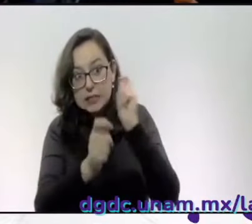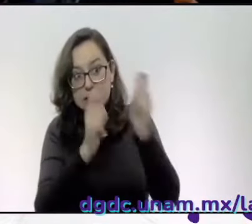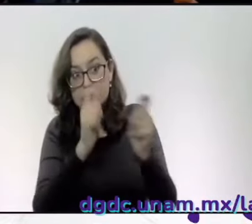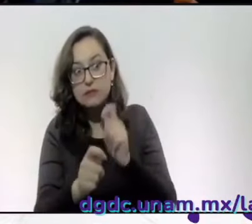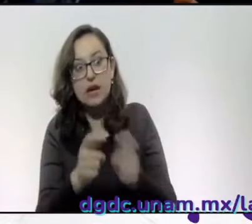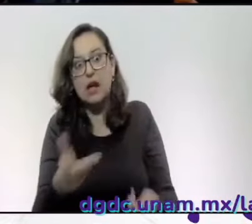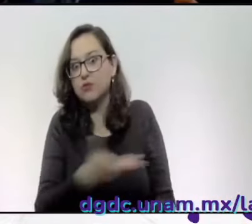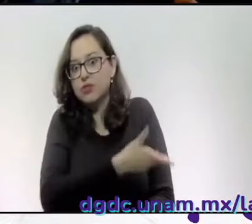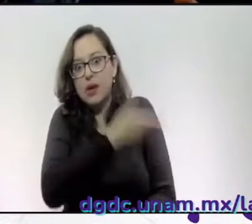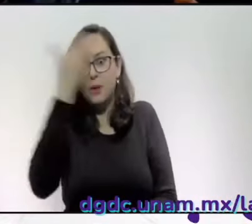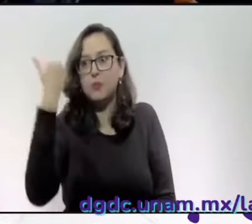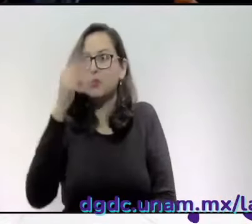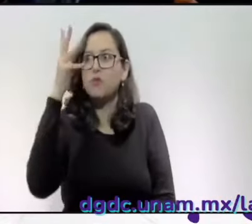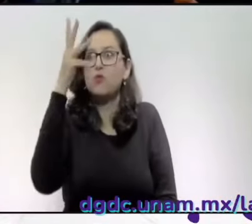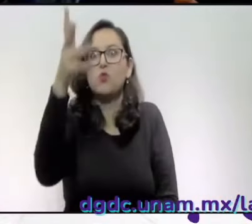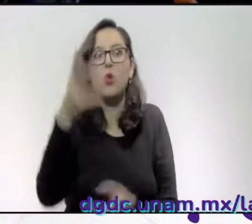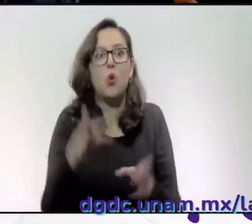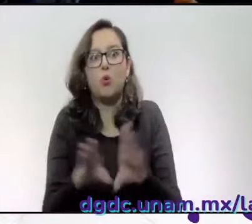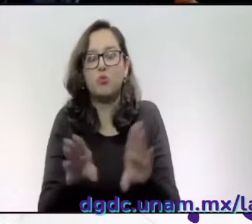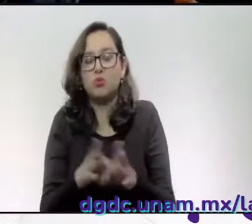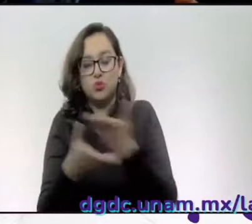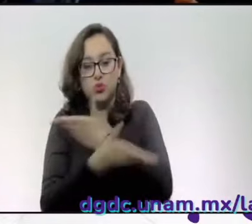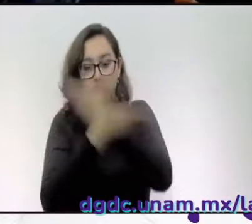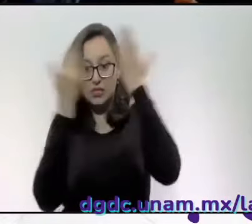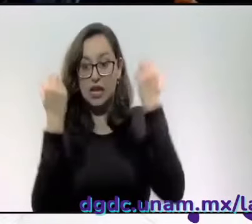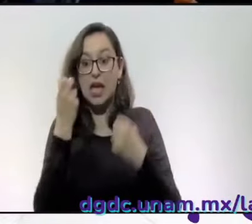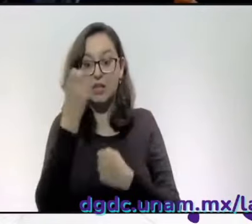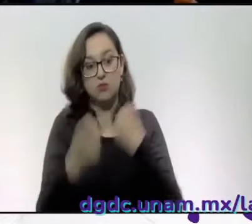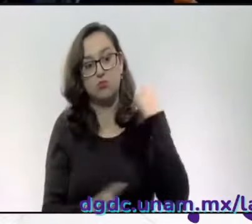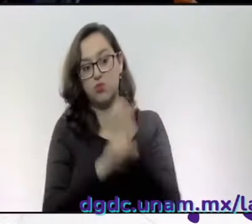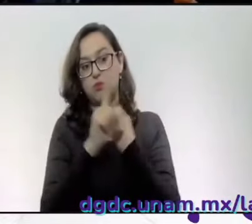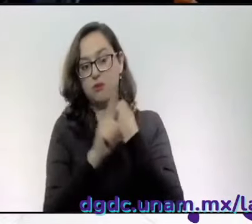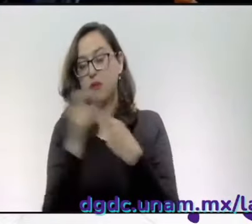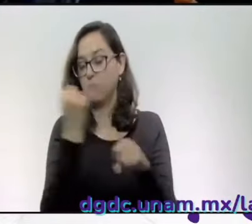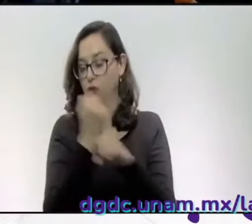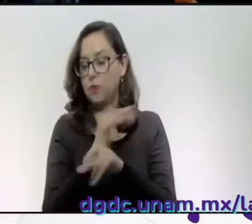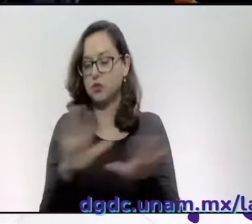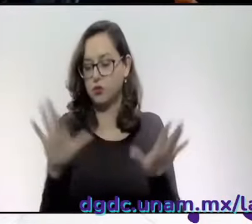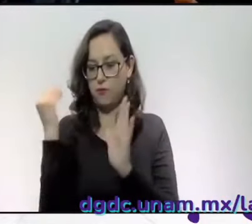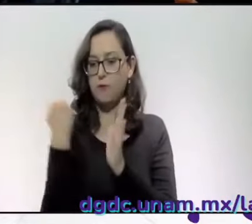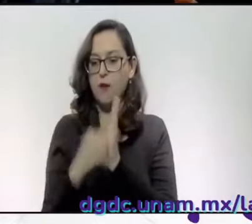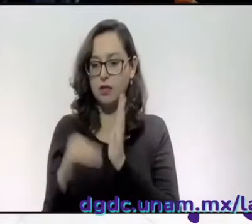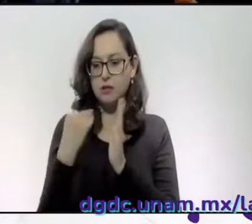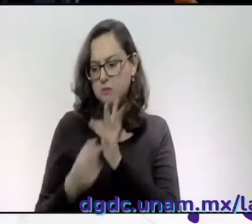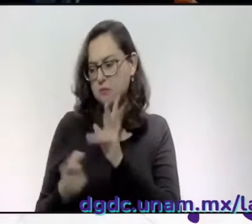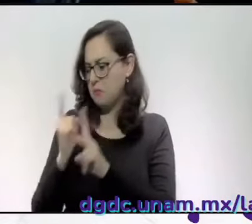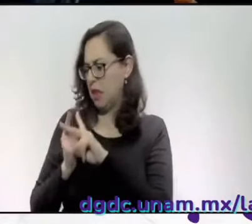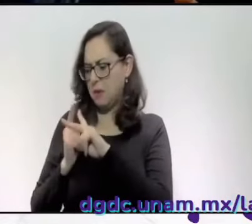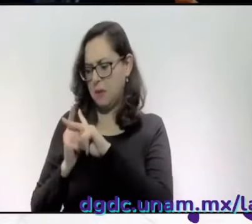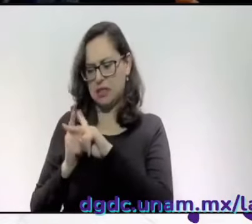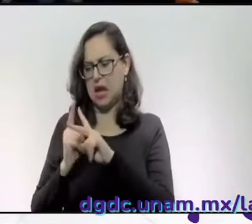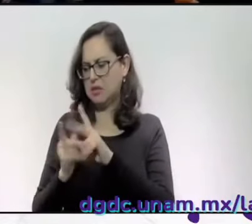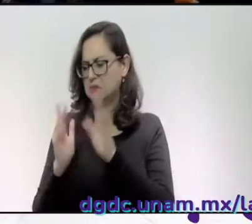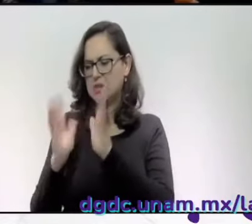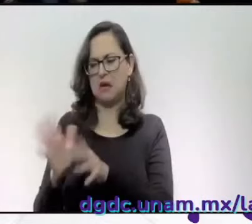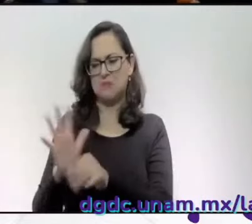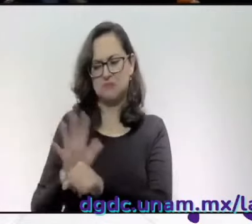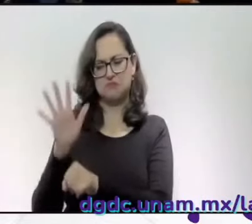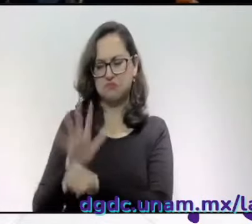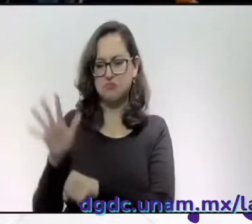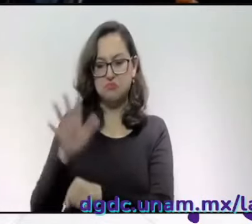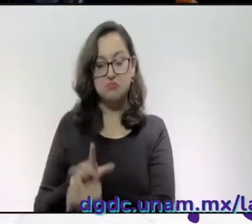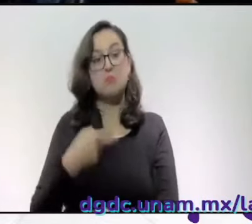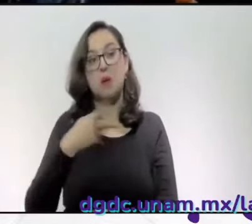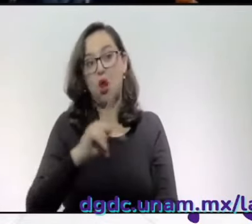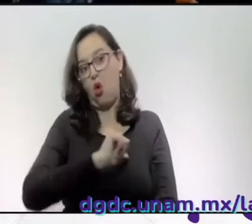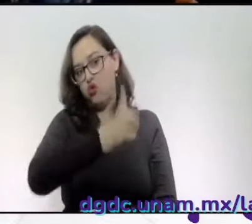van a ser para el futuro. Entonces el problema es más de datos que de a nivel matemático. A nivel matemático, esa parte creo que está resuelta. Hay otras que no